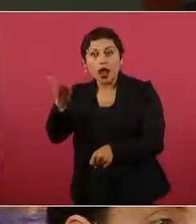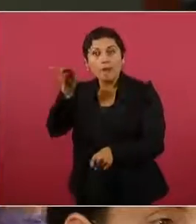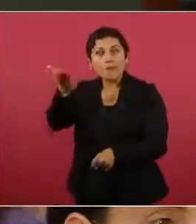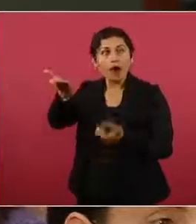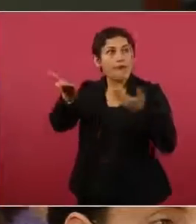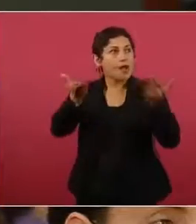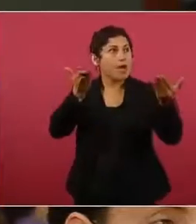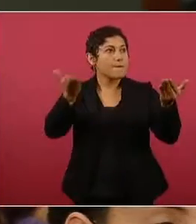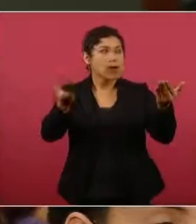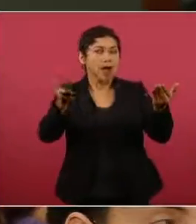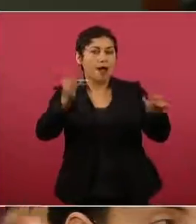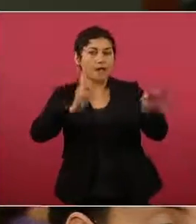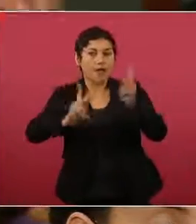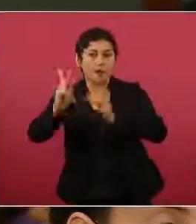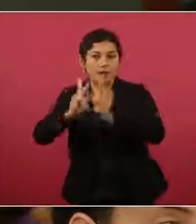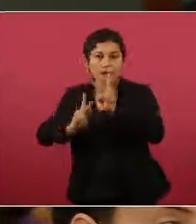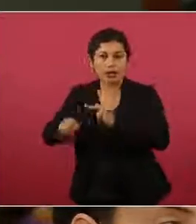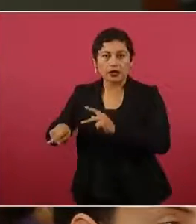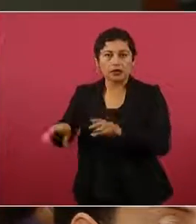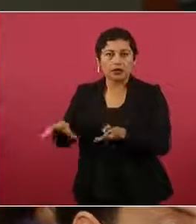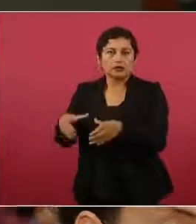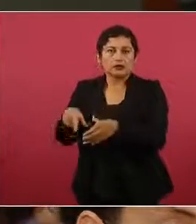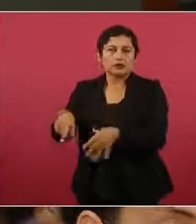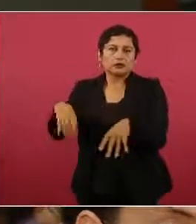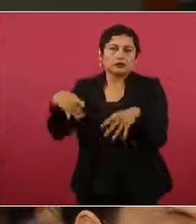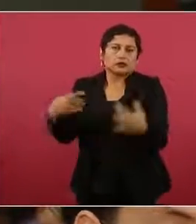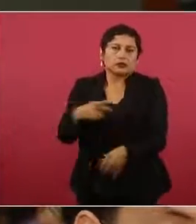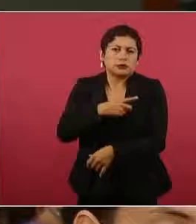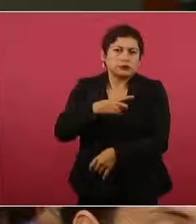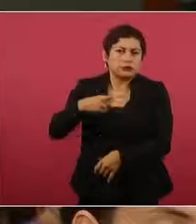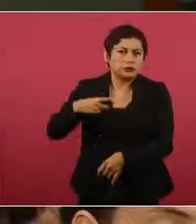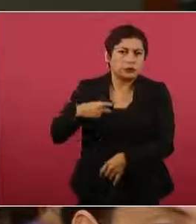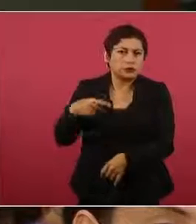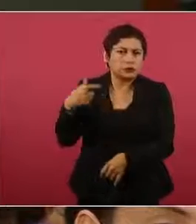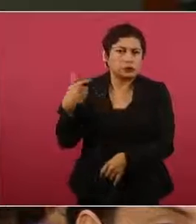forma espantosa. Le quitaron